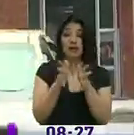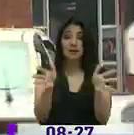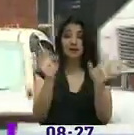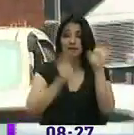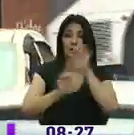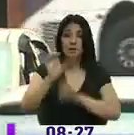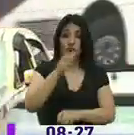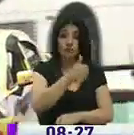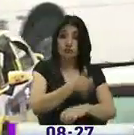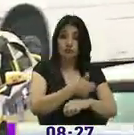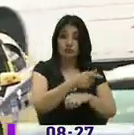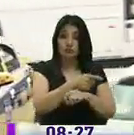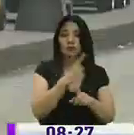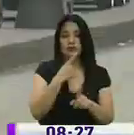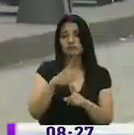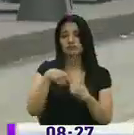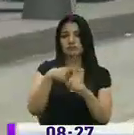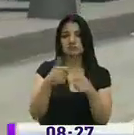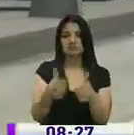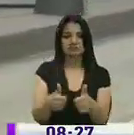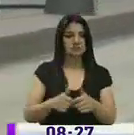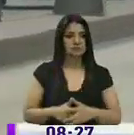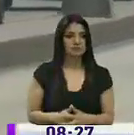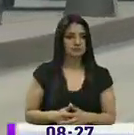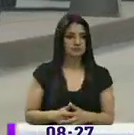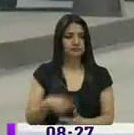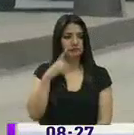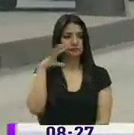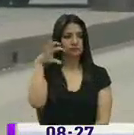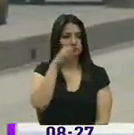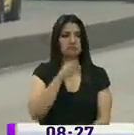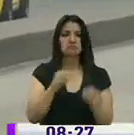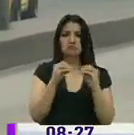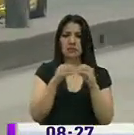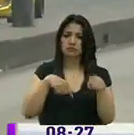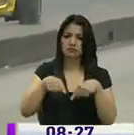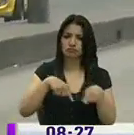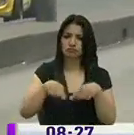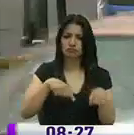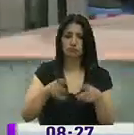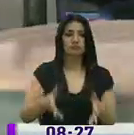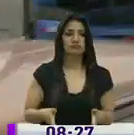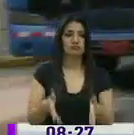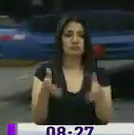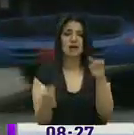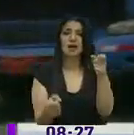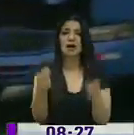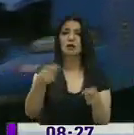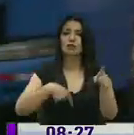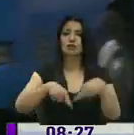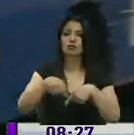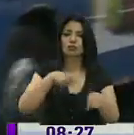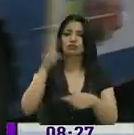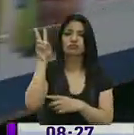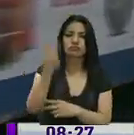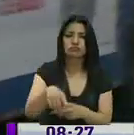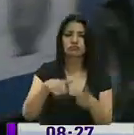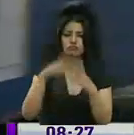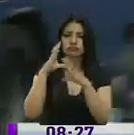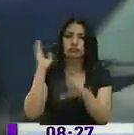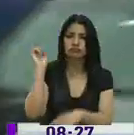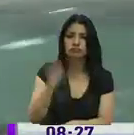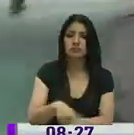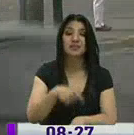la institución es positiva pues se ha evidenciado una mayor fluidez en la circulación del transporte municipal reduciendo además